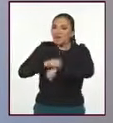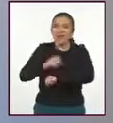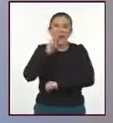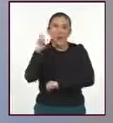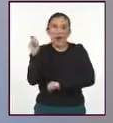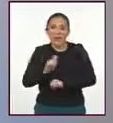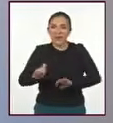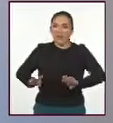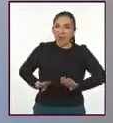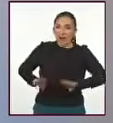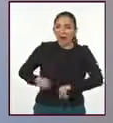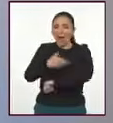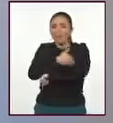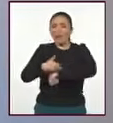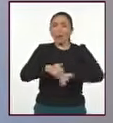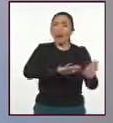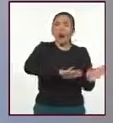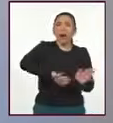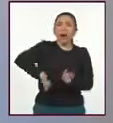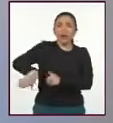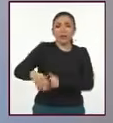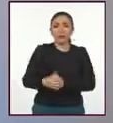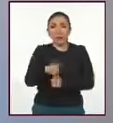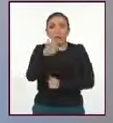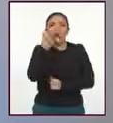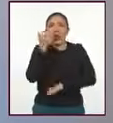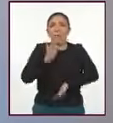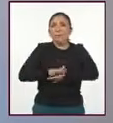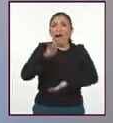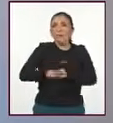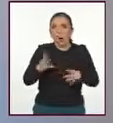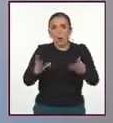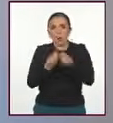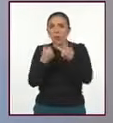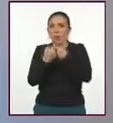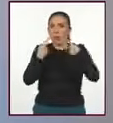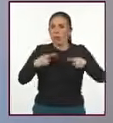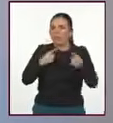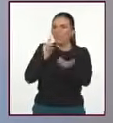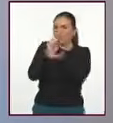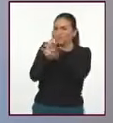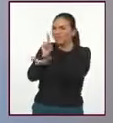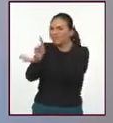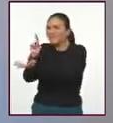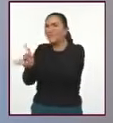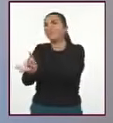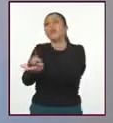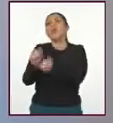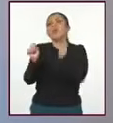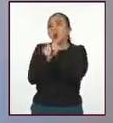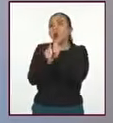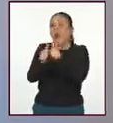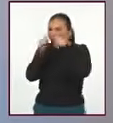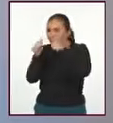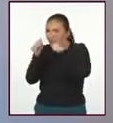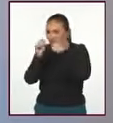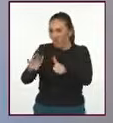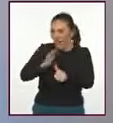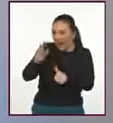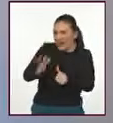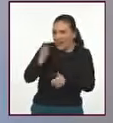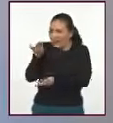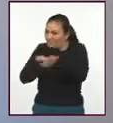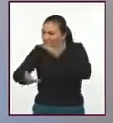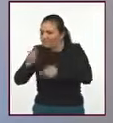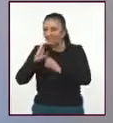la familia, el hecho de que uno trate de estar más unido con las demás personas, brindando tiempo de calidad, generando